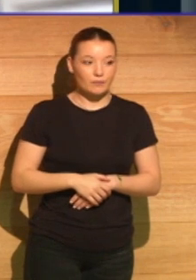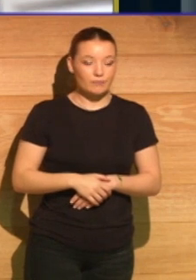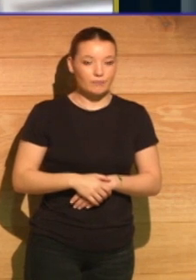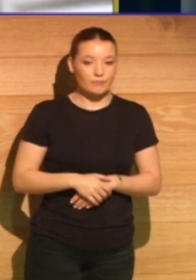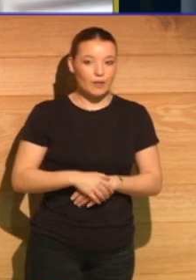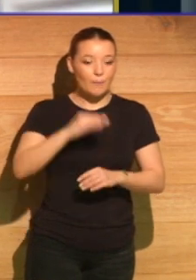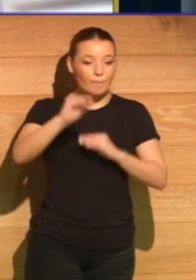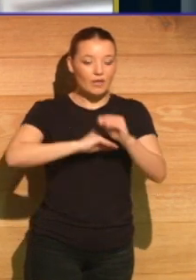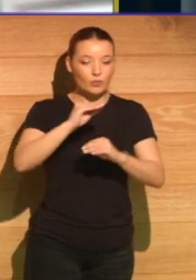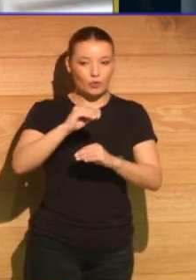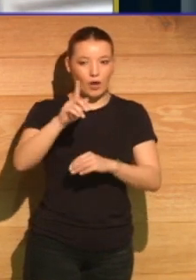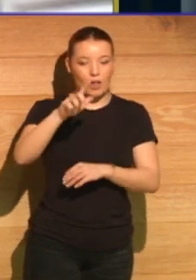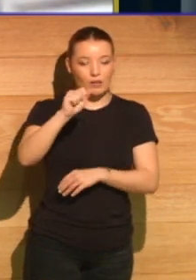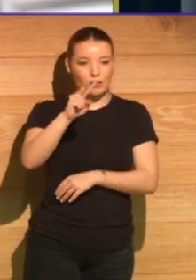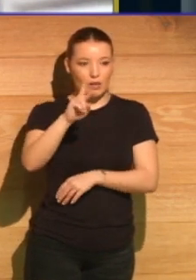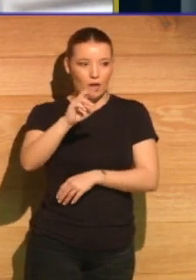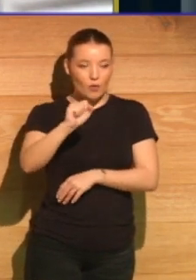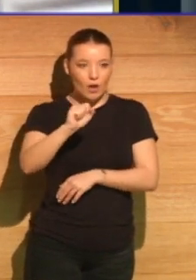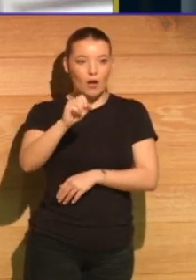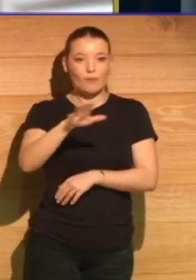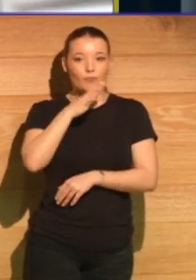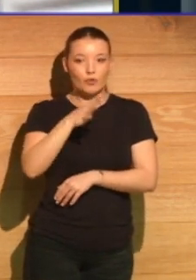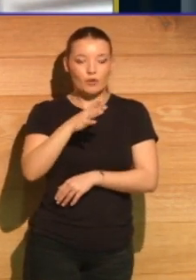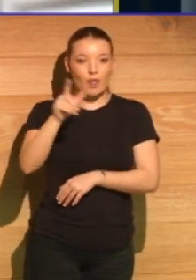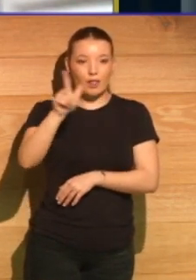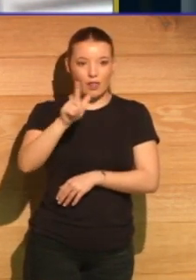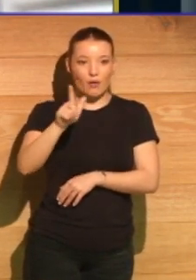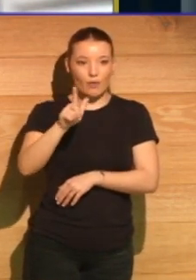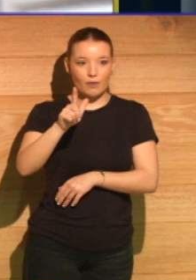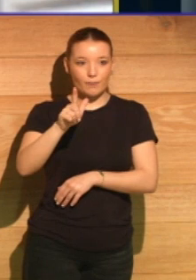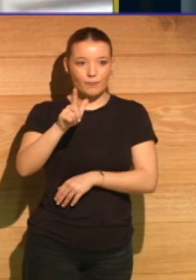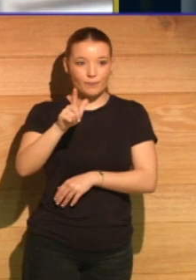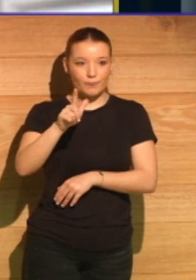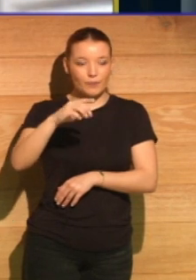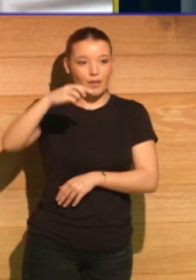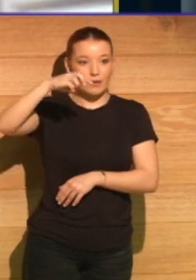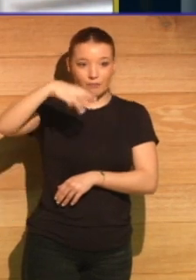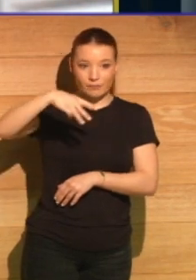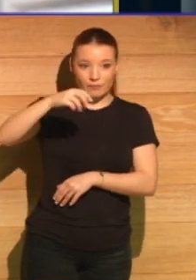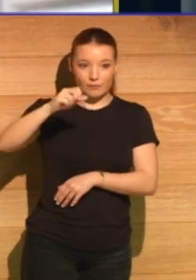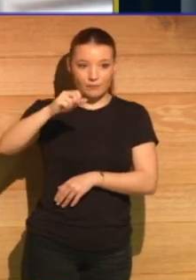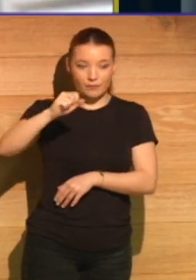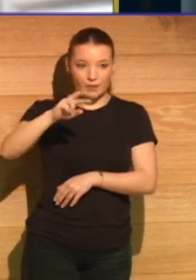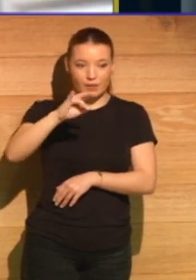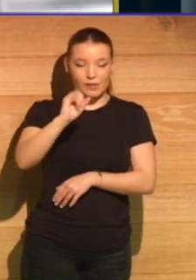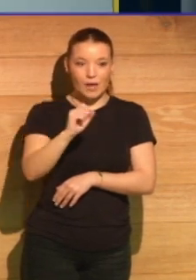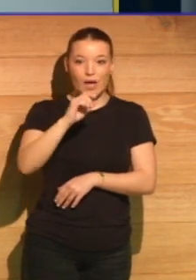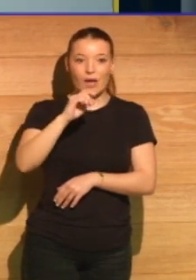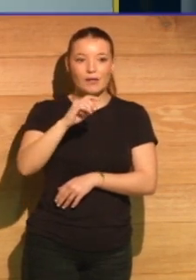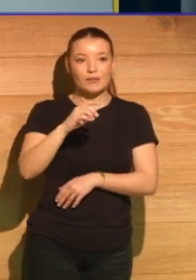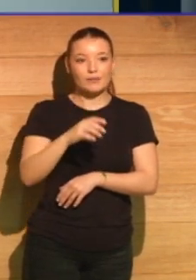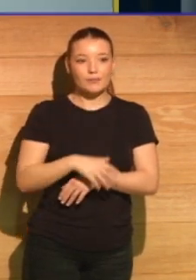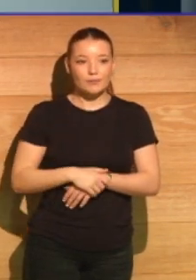porque Laura también estudió. María Josefa, ¿estás? Estoy